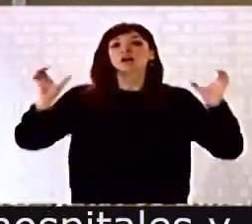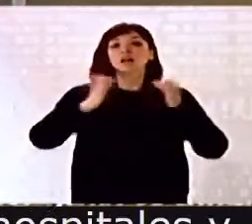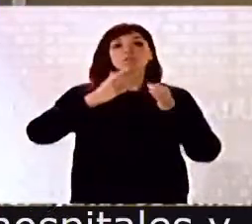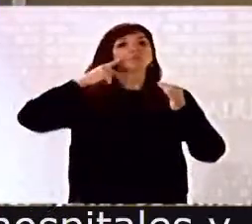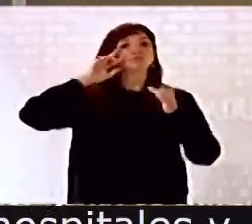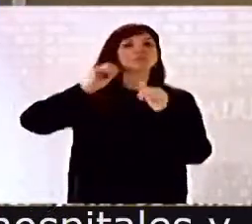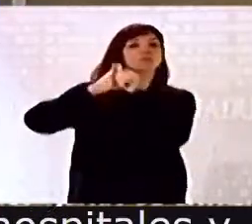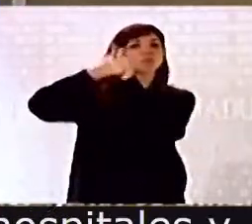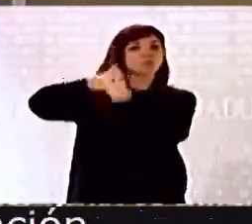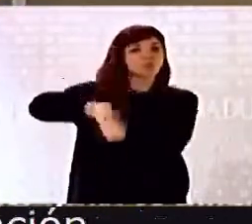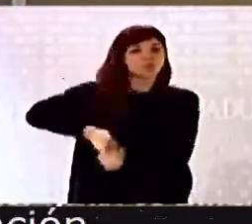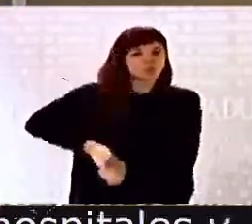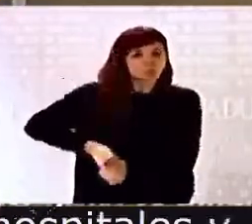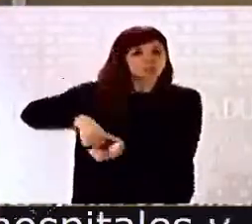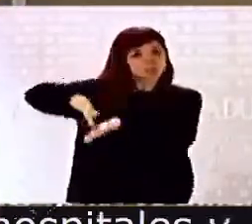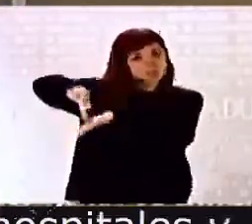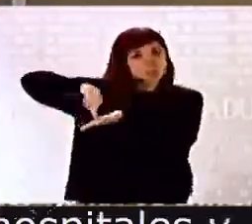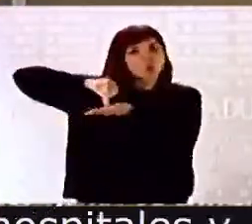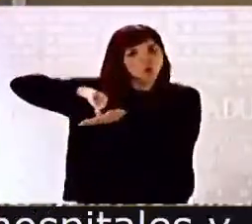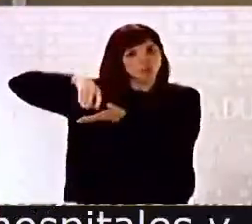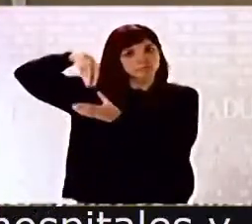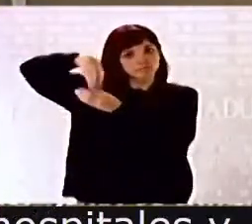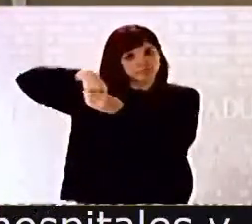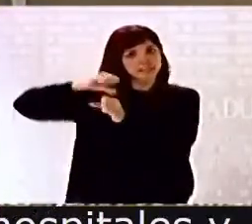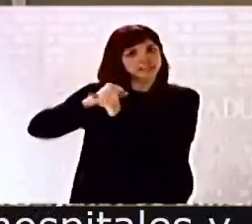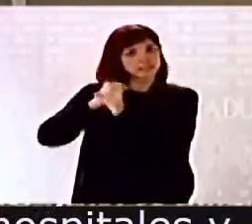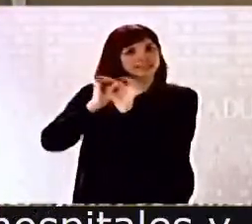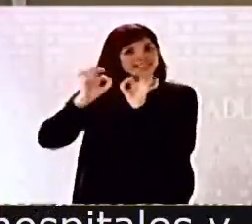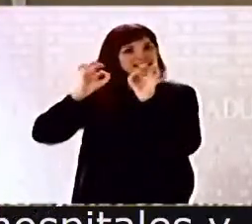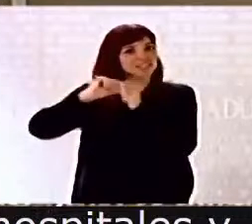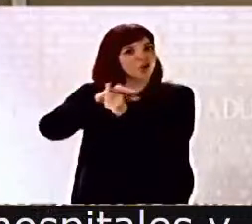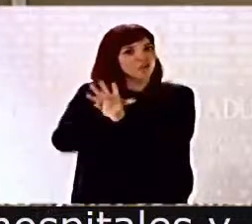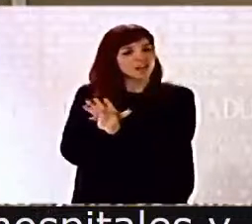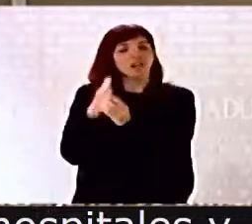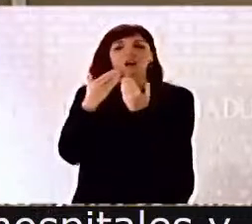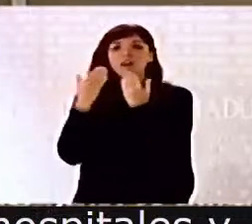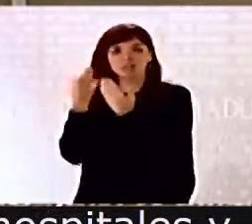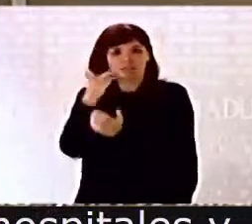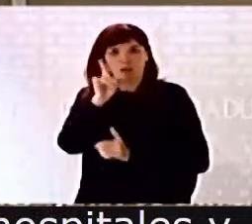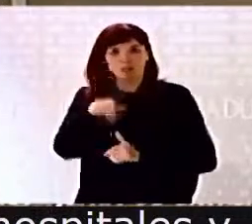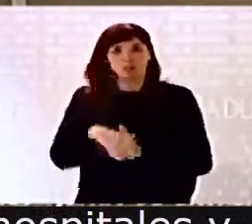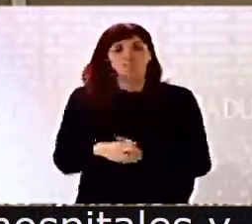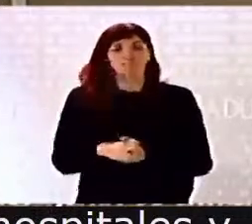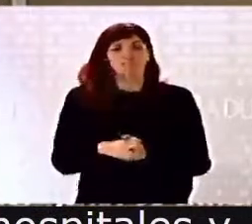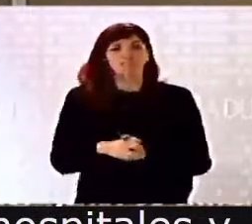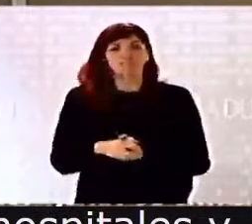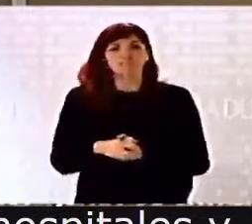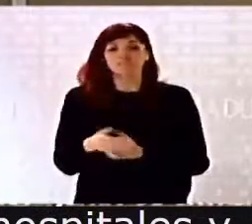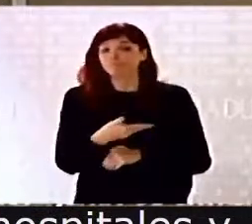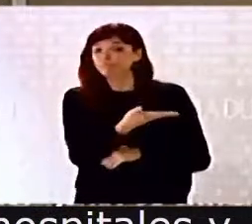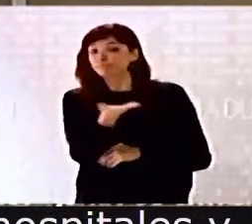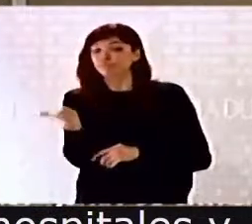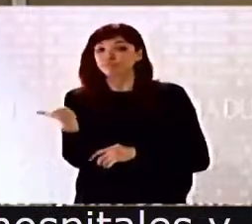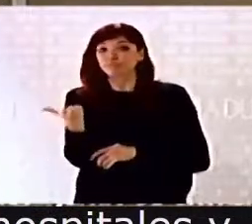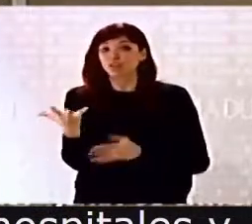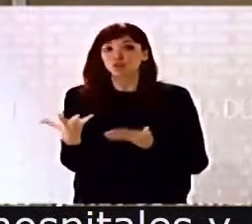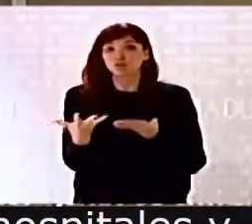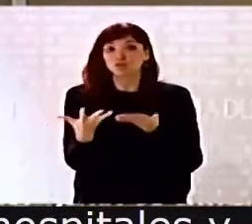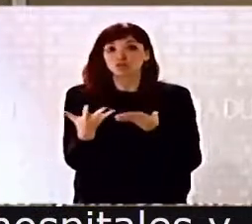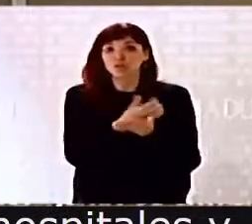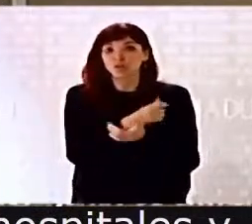rastreo o de los equipos centralizados de COVID, así como todos aquellos